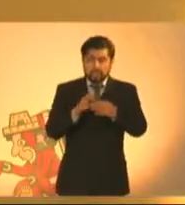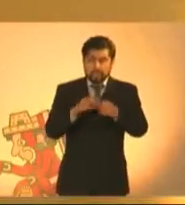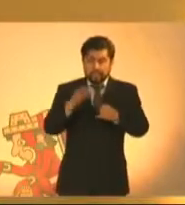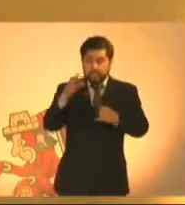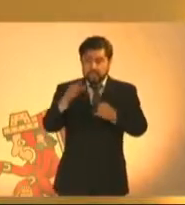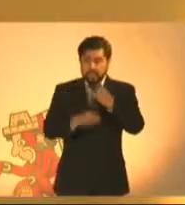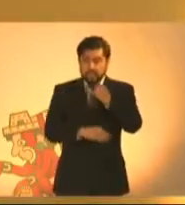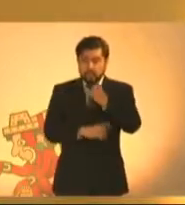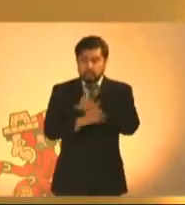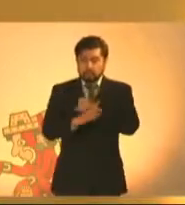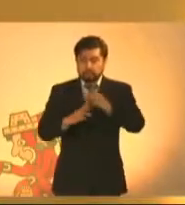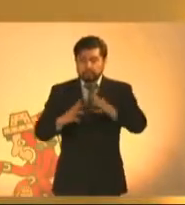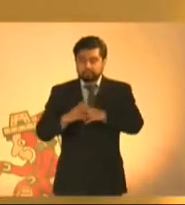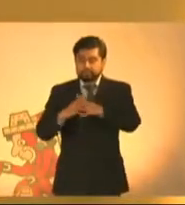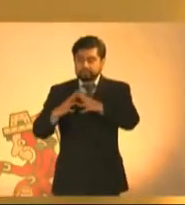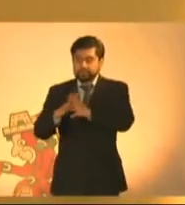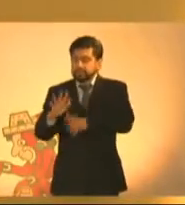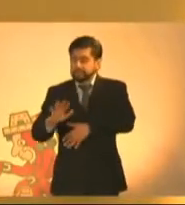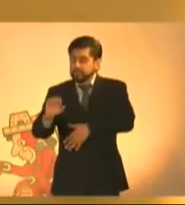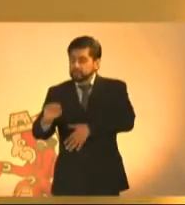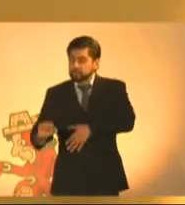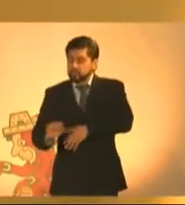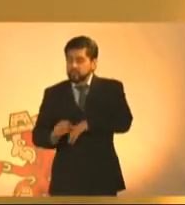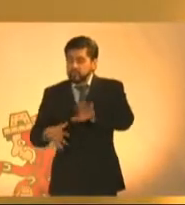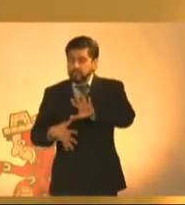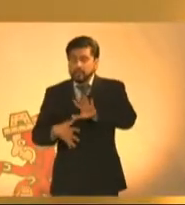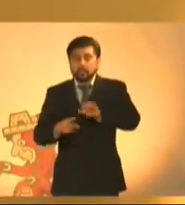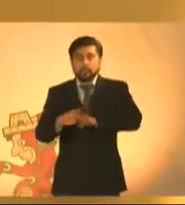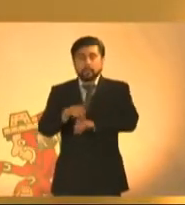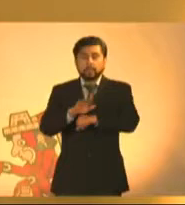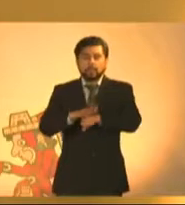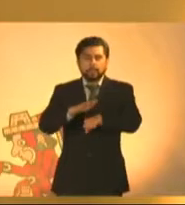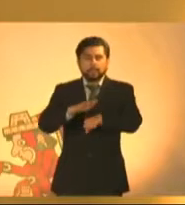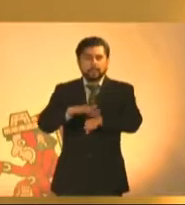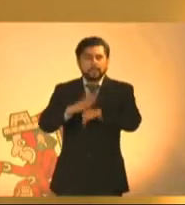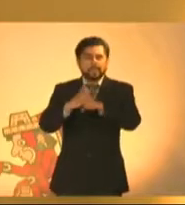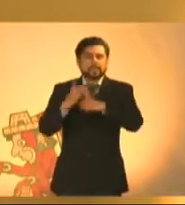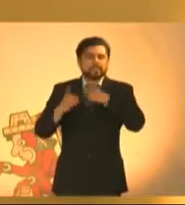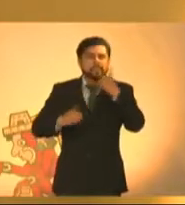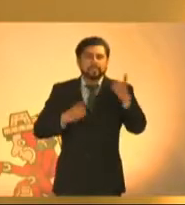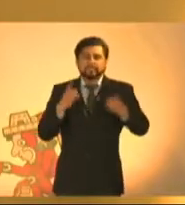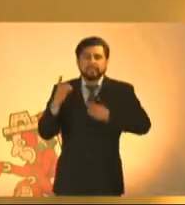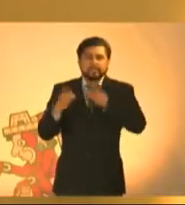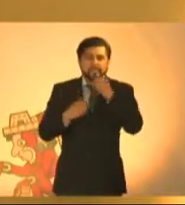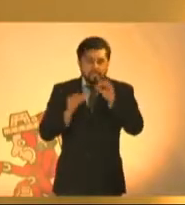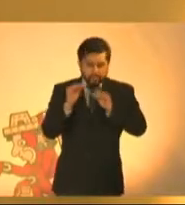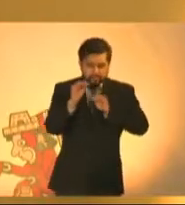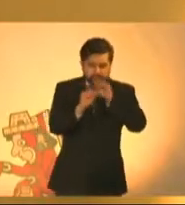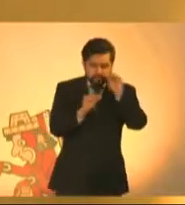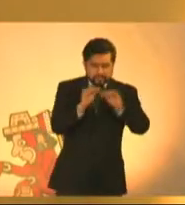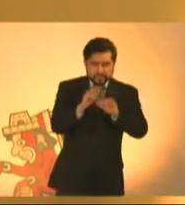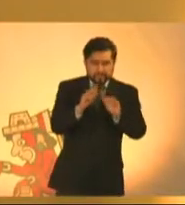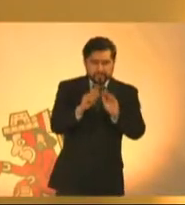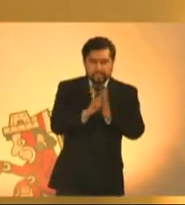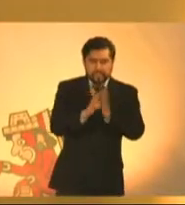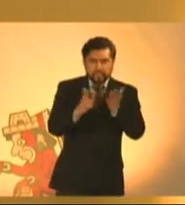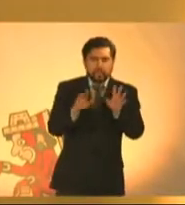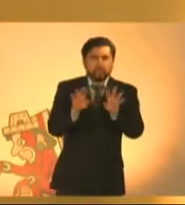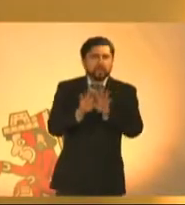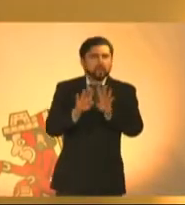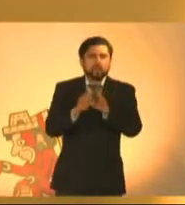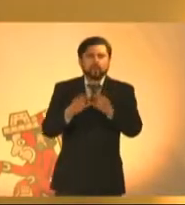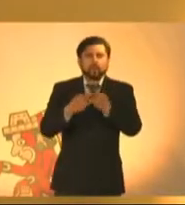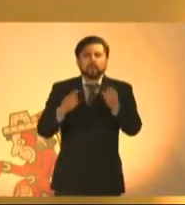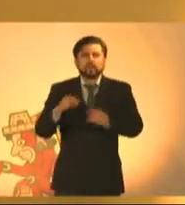independencia en el sur de américa pero voy a hacerlo lo más ameno posible voy a hacerlo como una novela